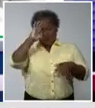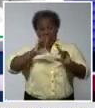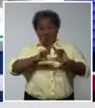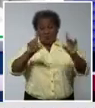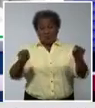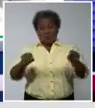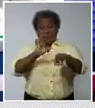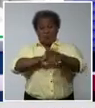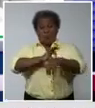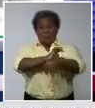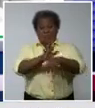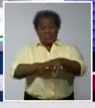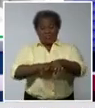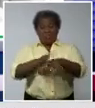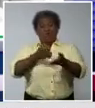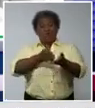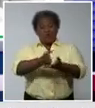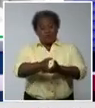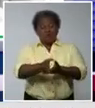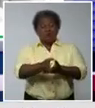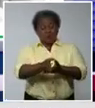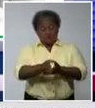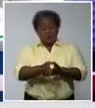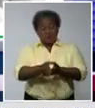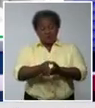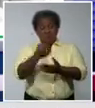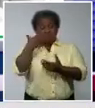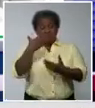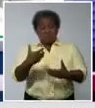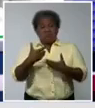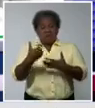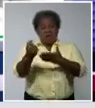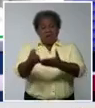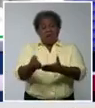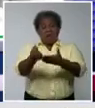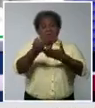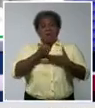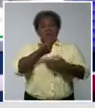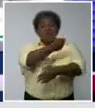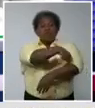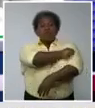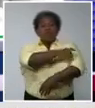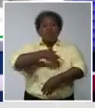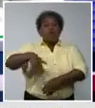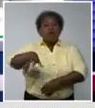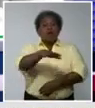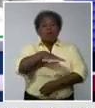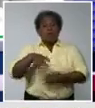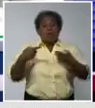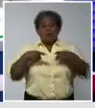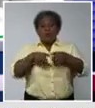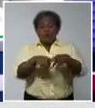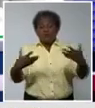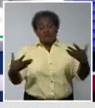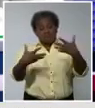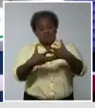país. Sigue siendo muy importante el apoyo de nuestra población, la unión, la cohesión de nuestro